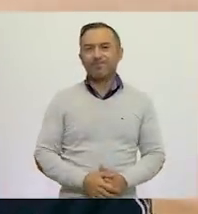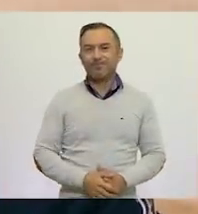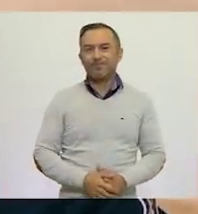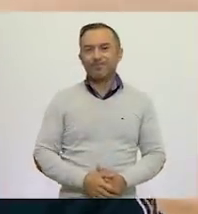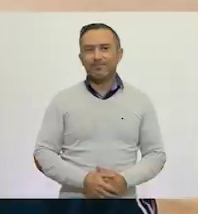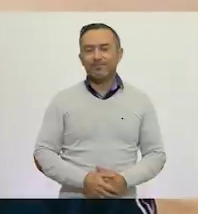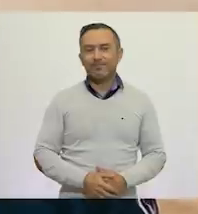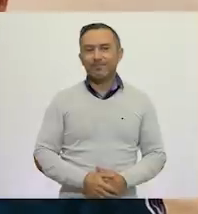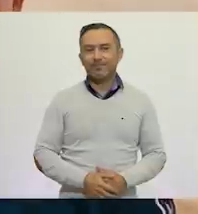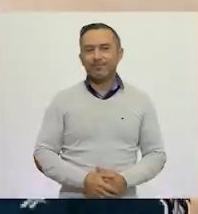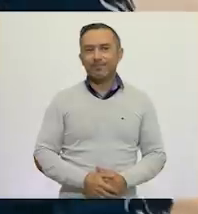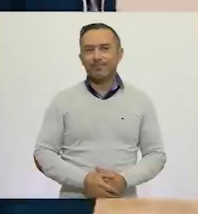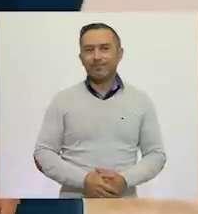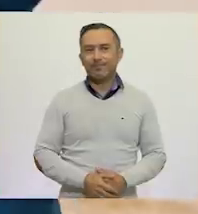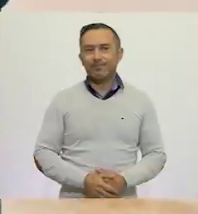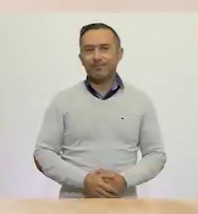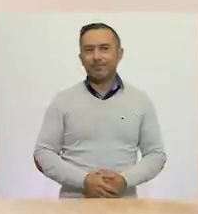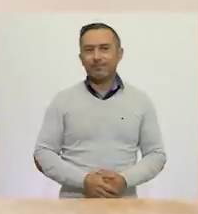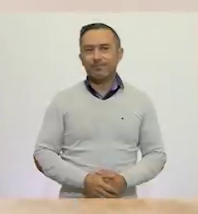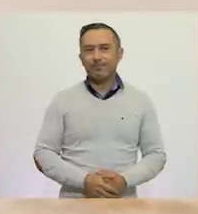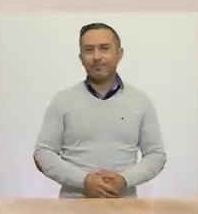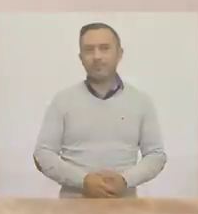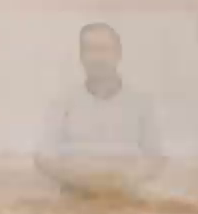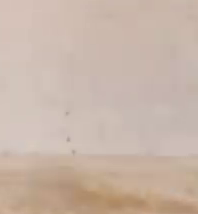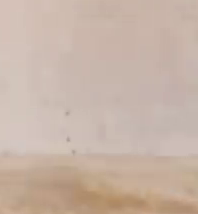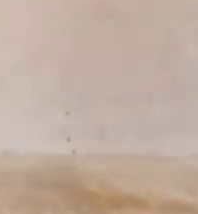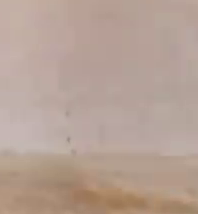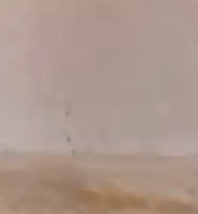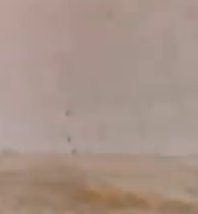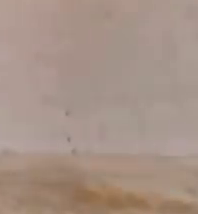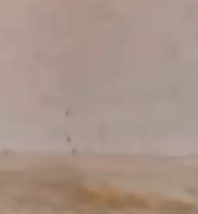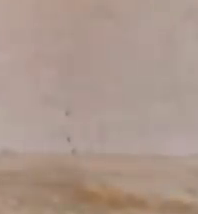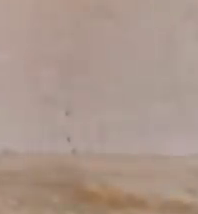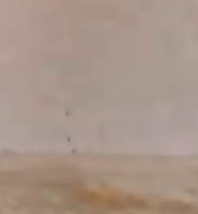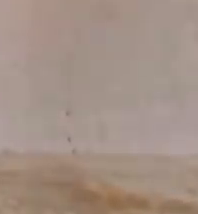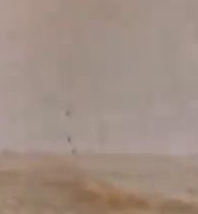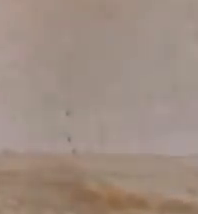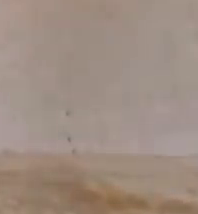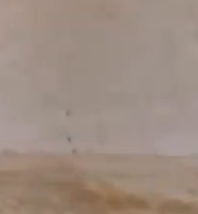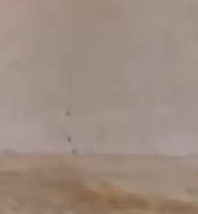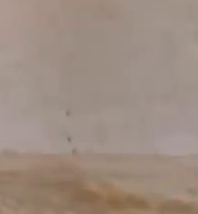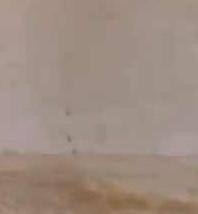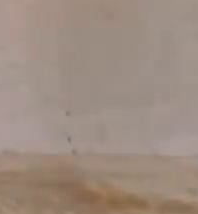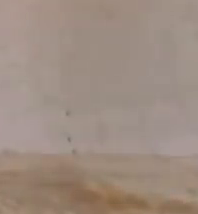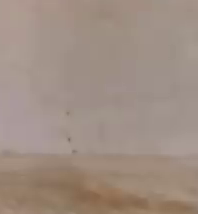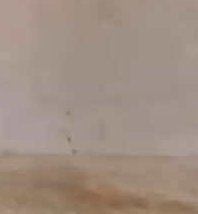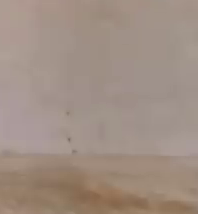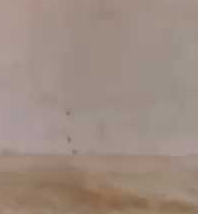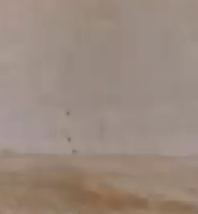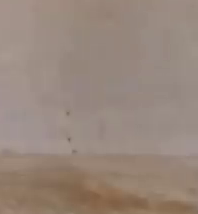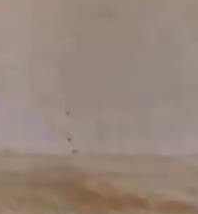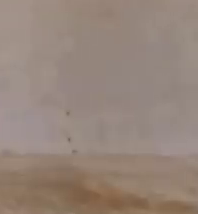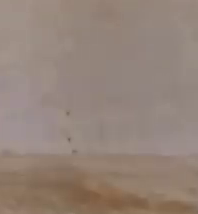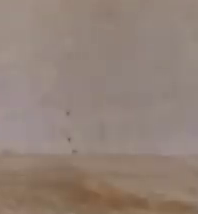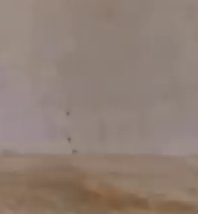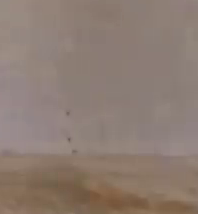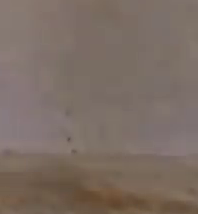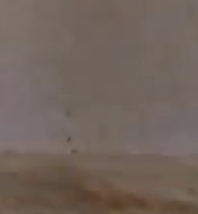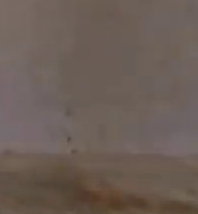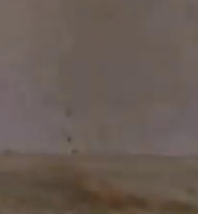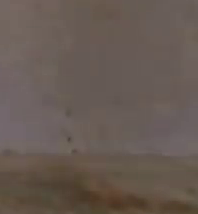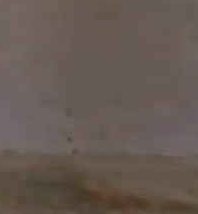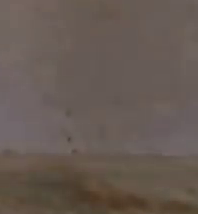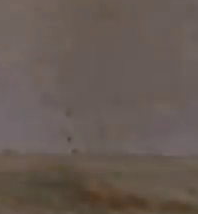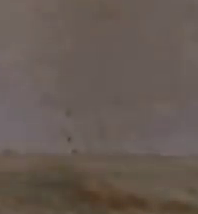Ahora sí, vamos a darle. Ya saben, empezar con el calentamiento, movemos la